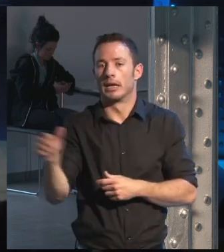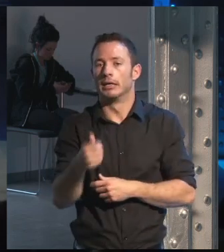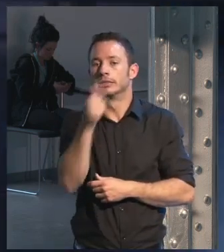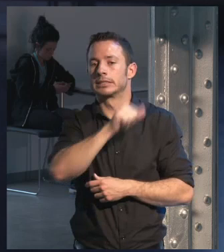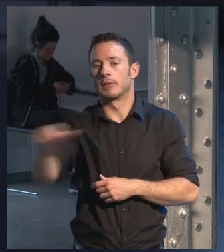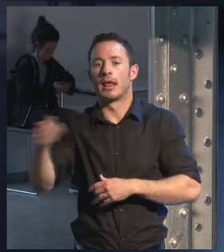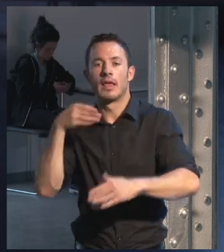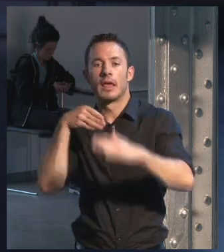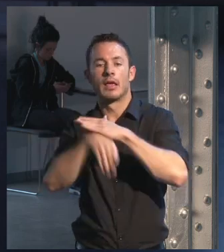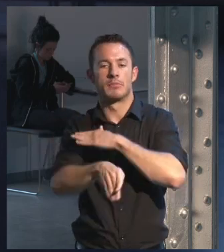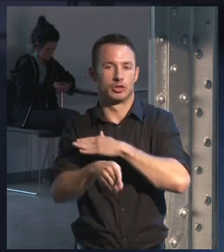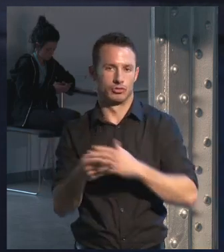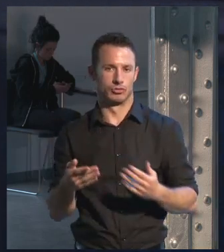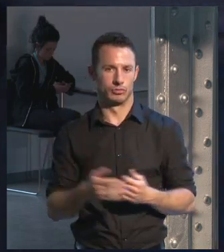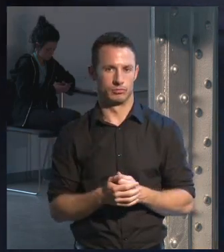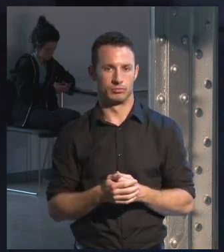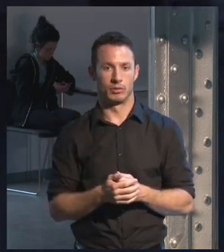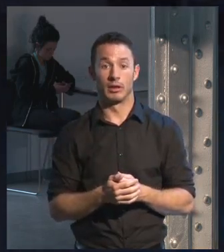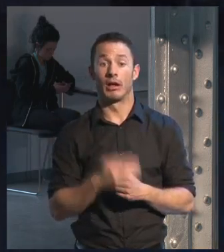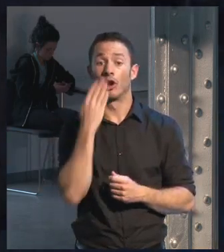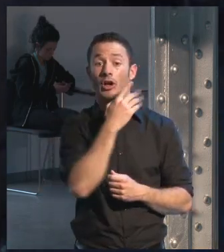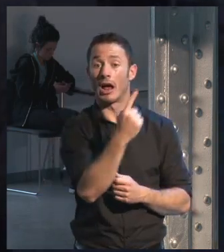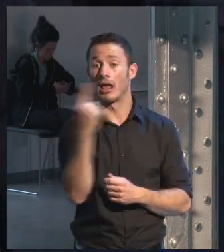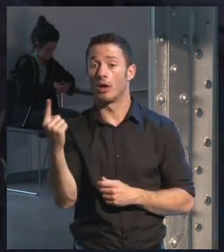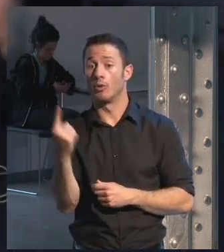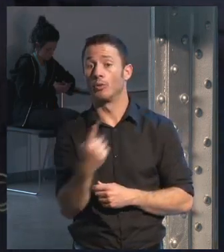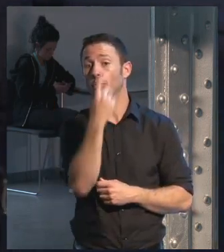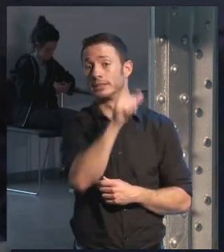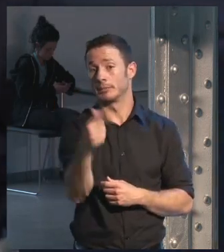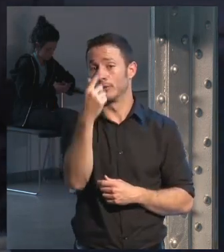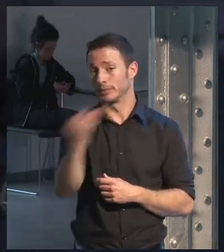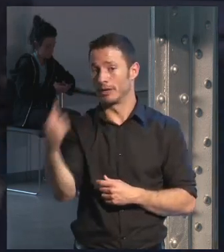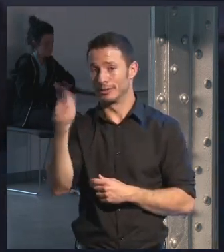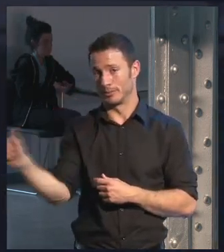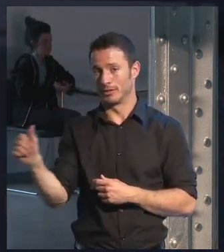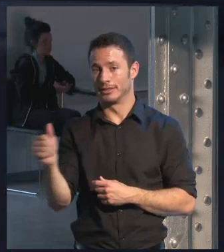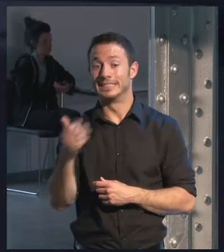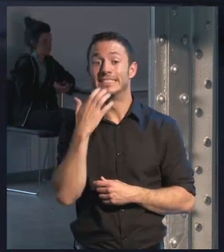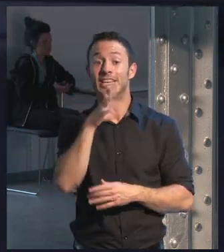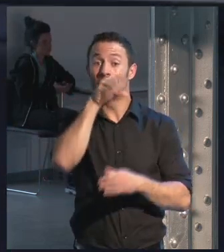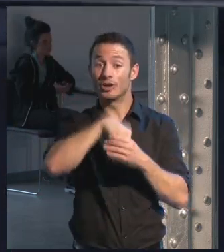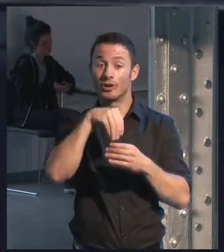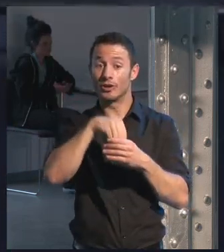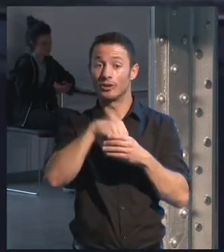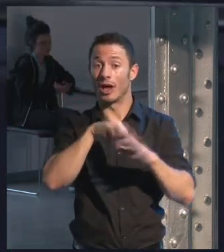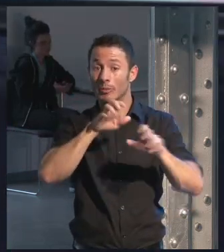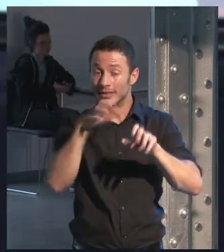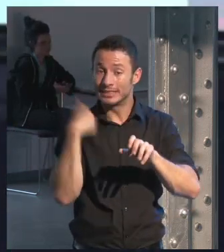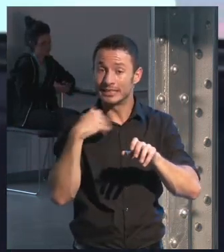tienes una semana de inmersión en cada uno de los colegios y vas pudiendo ver partes, una vez que has aprendido un contenido, puedes